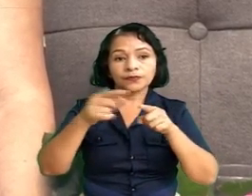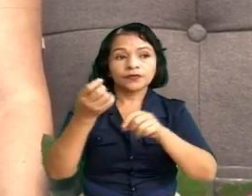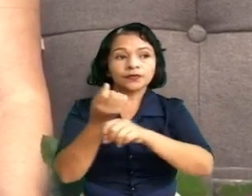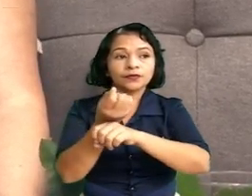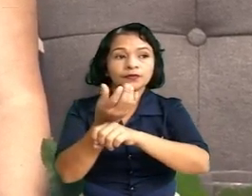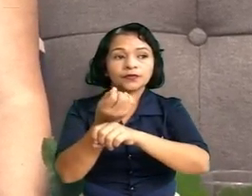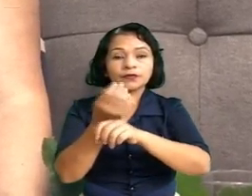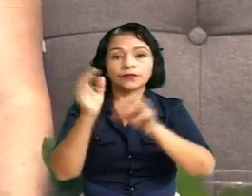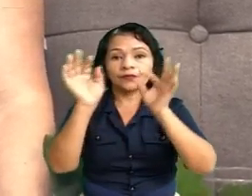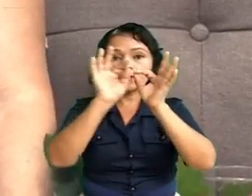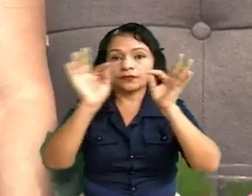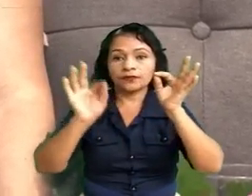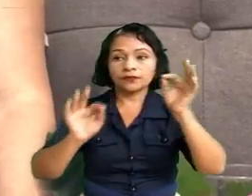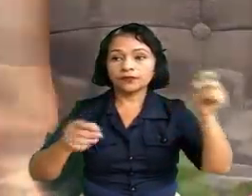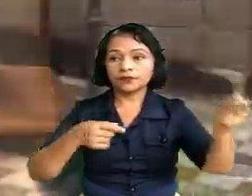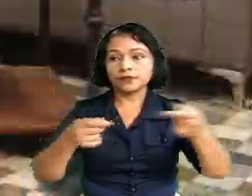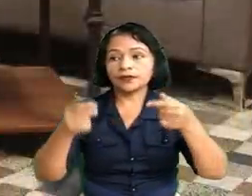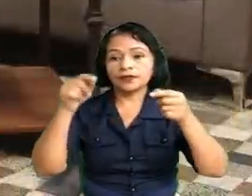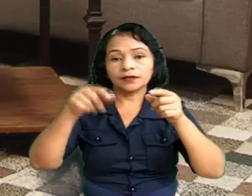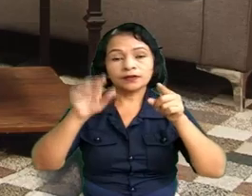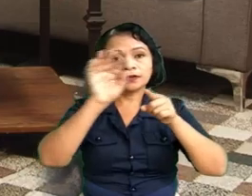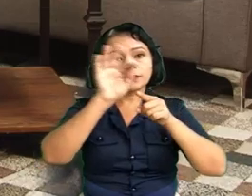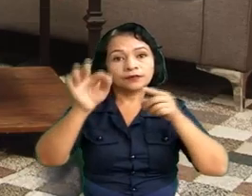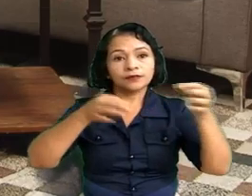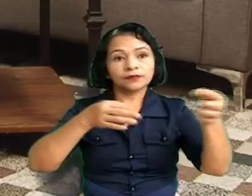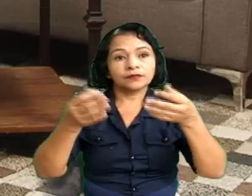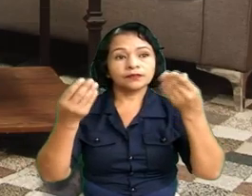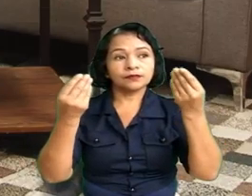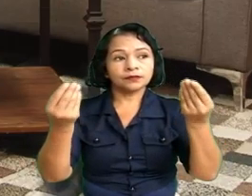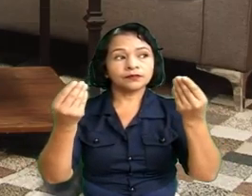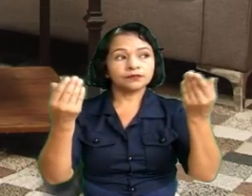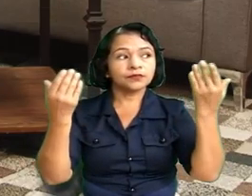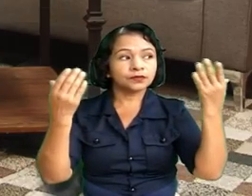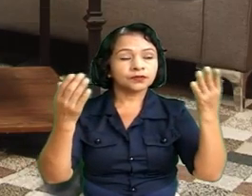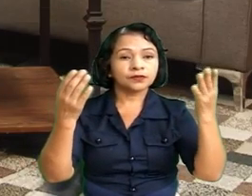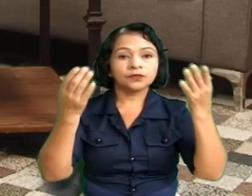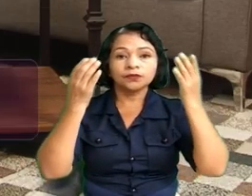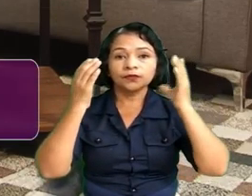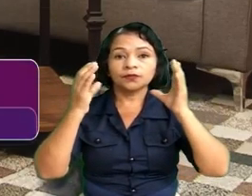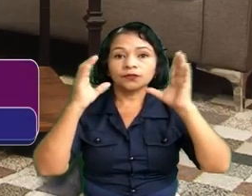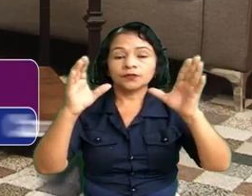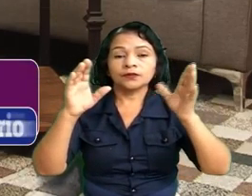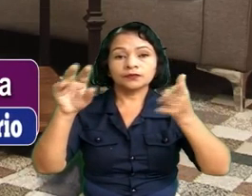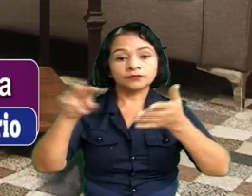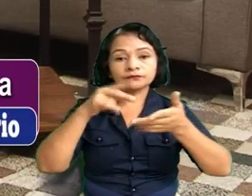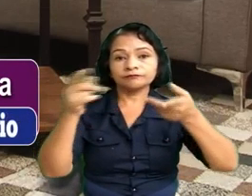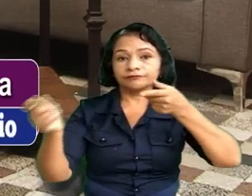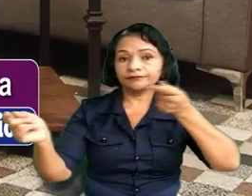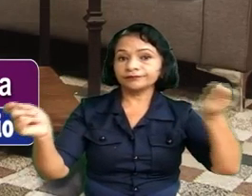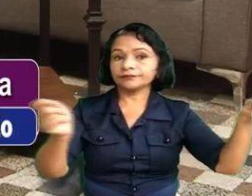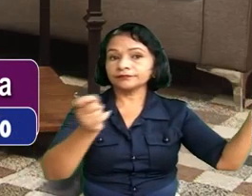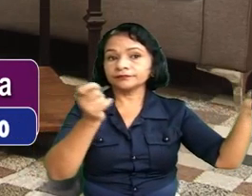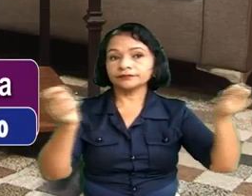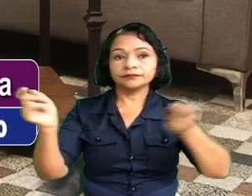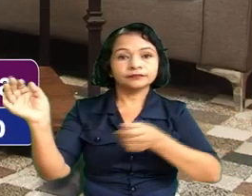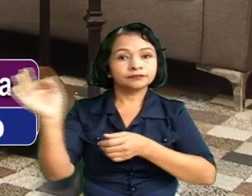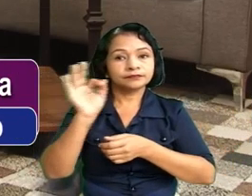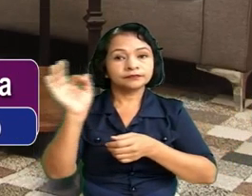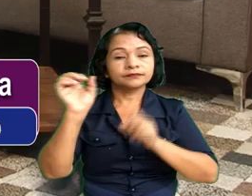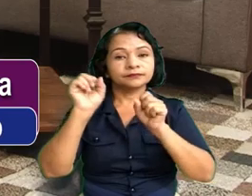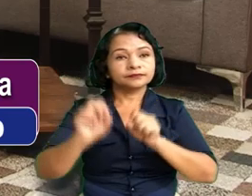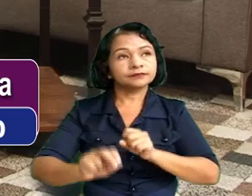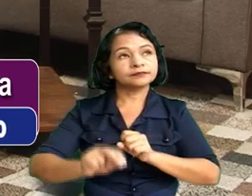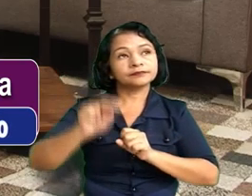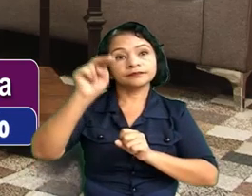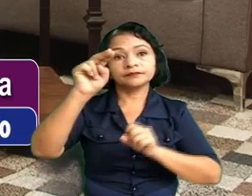alcaldías, ferias. Estas ferias con mucho contenido cultural, folclórico, de tal manera que identificamos el norte de